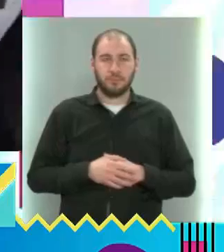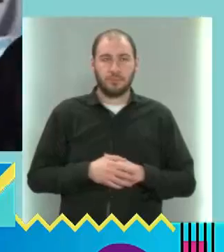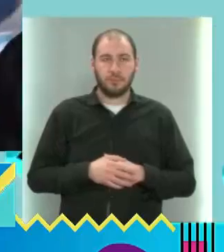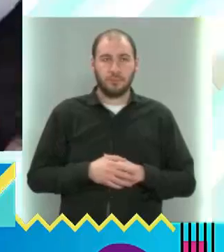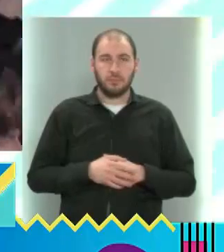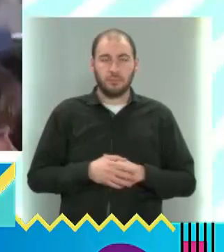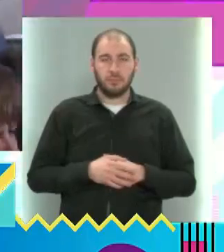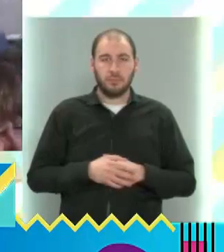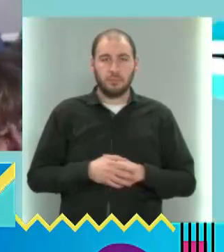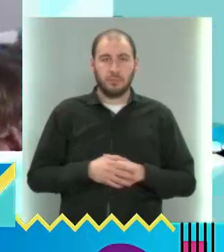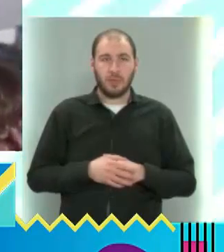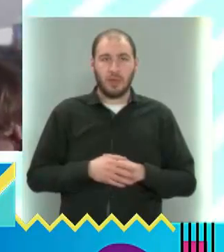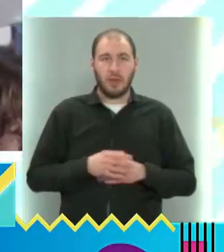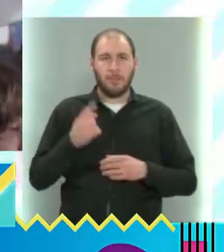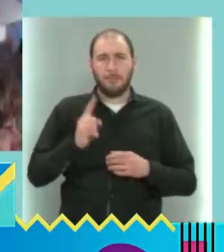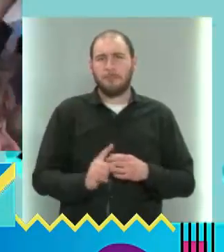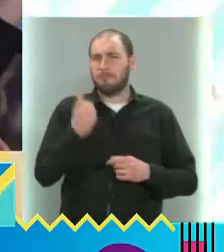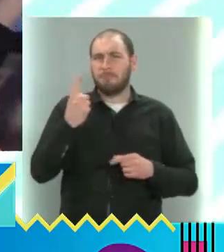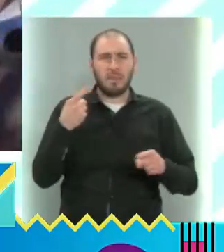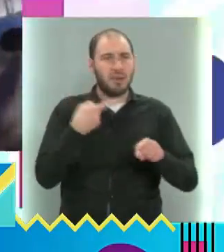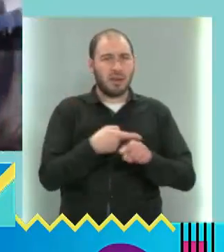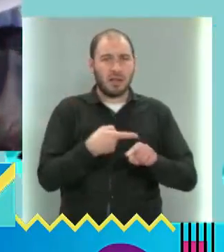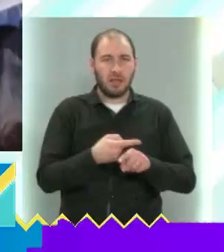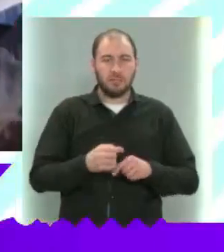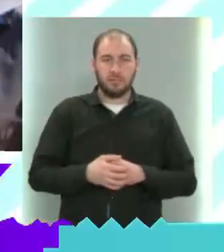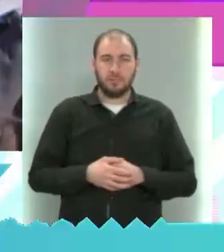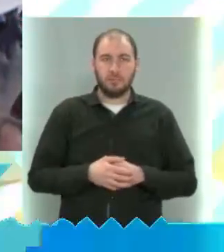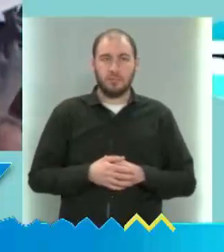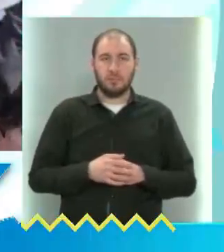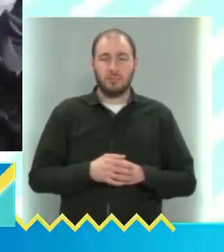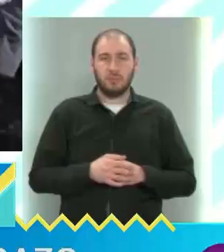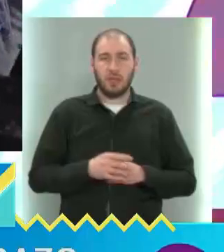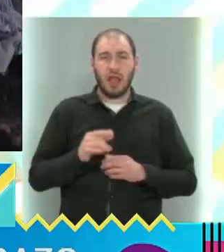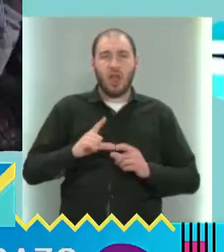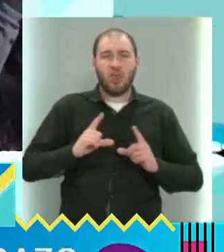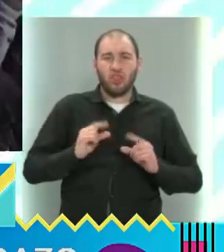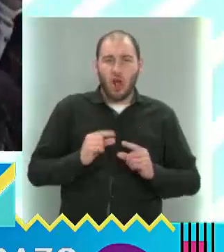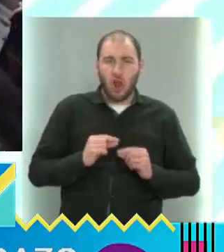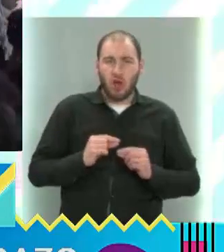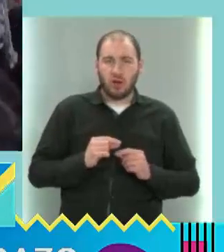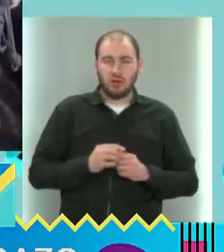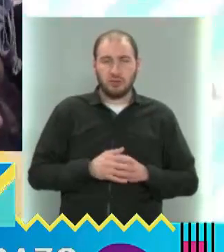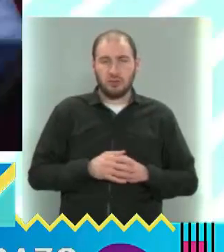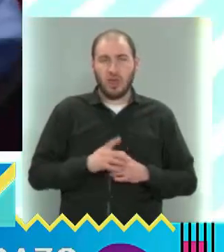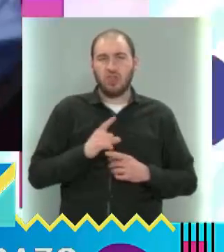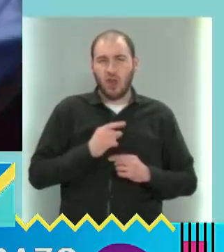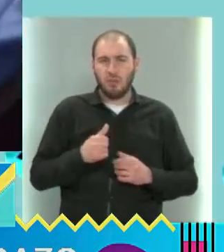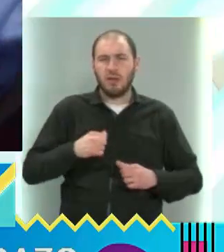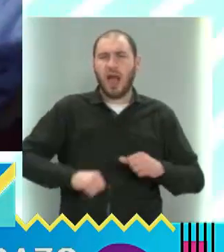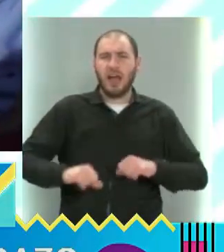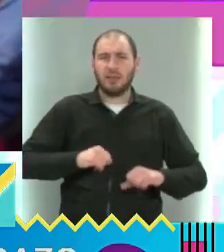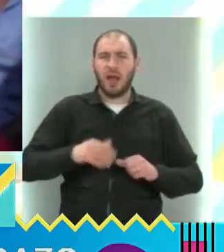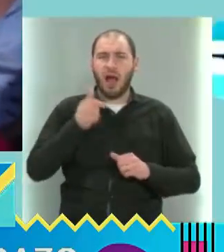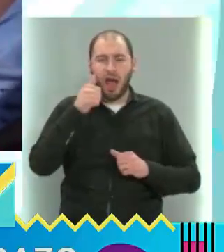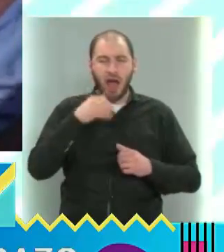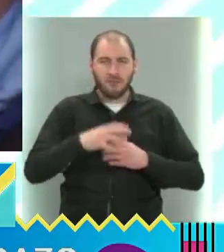uno de los primeros reclamos que hacen es no solo el dolor por el daño del aborto en